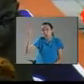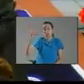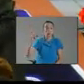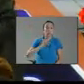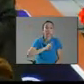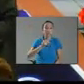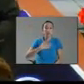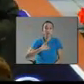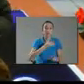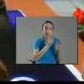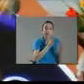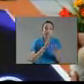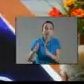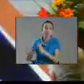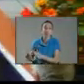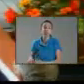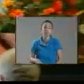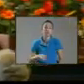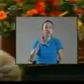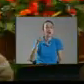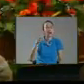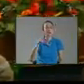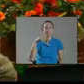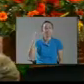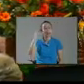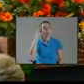Es como más profundo.